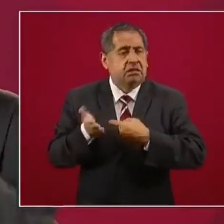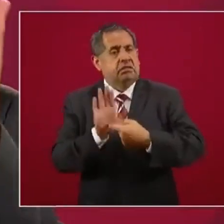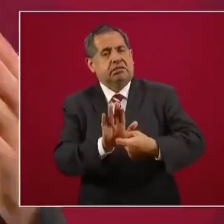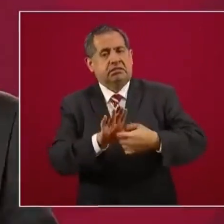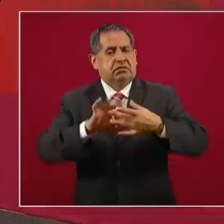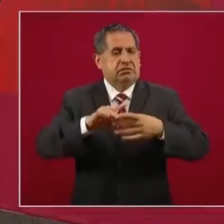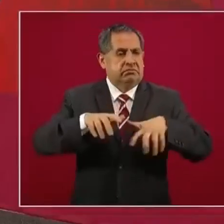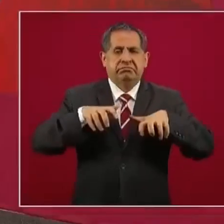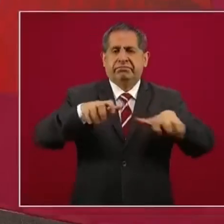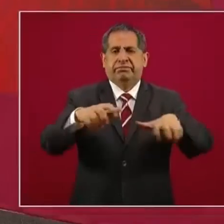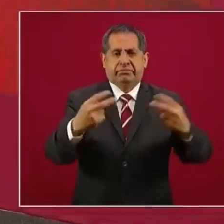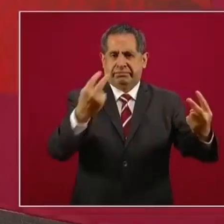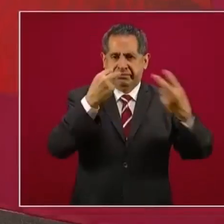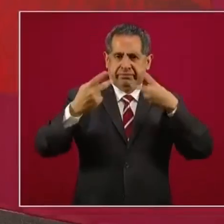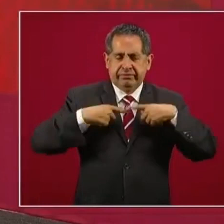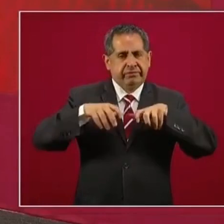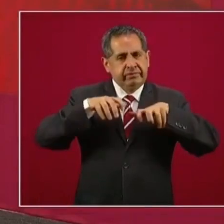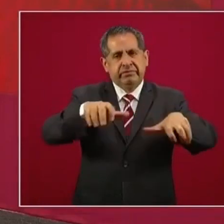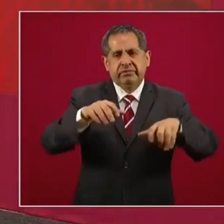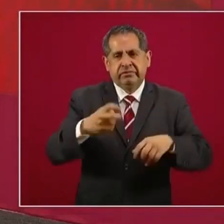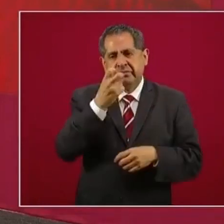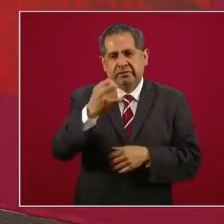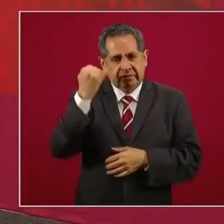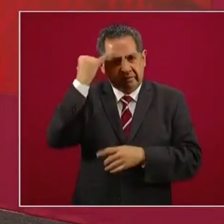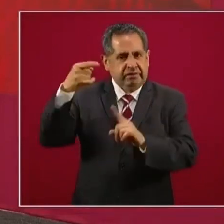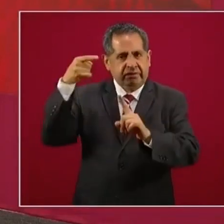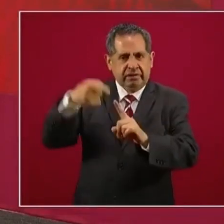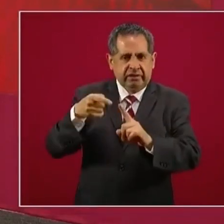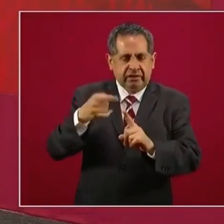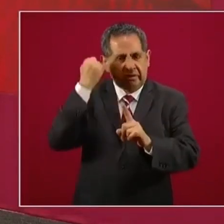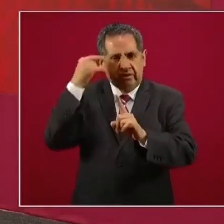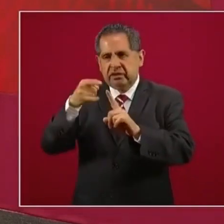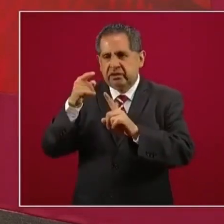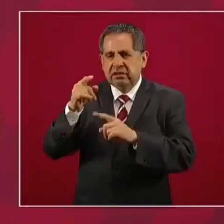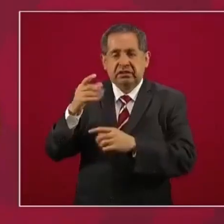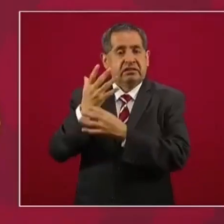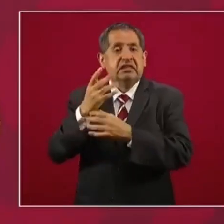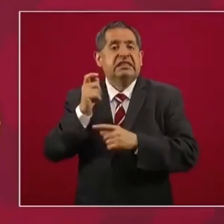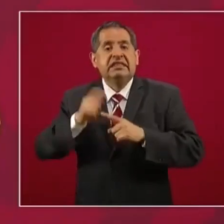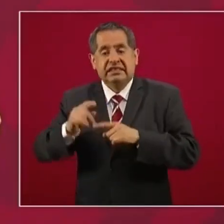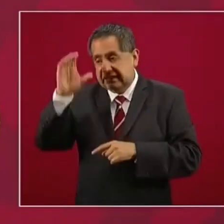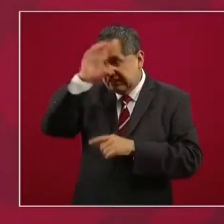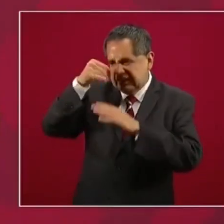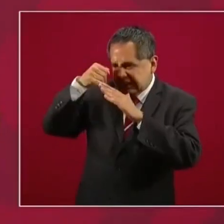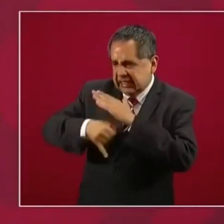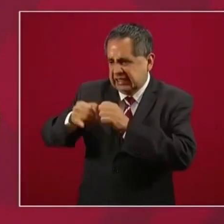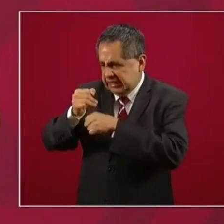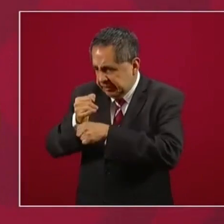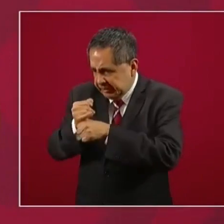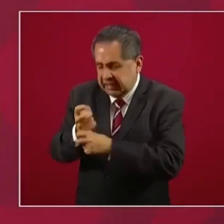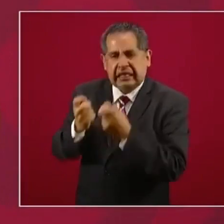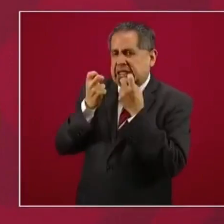esta tribuna ante el pueblo de México. Ese es el criterio de la ciencia, de la técnica y del